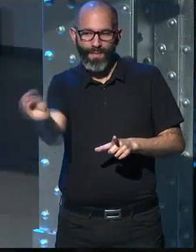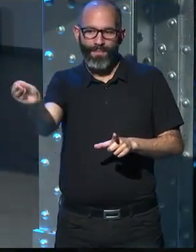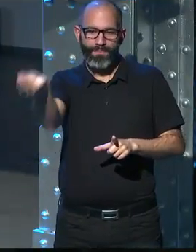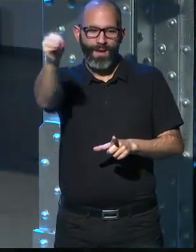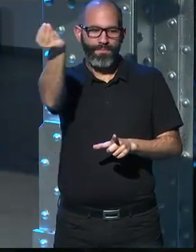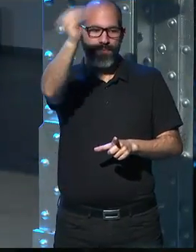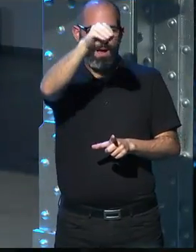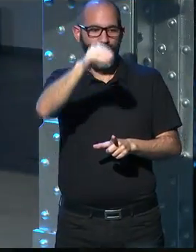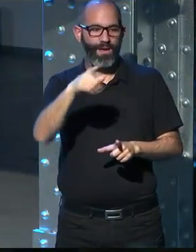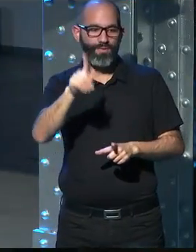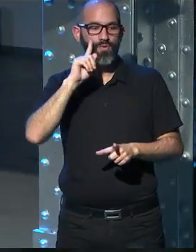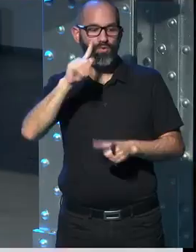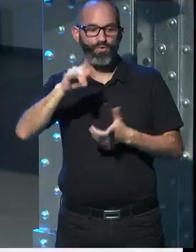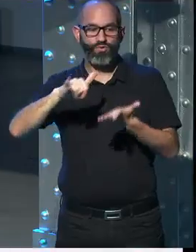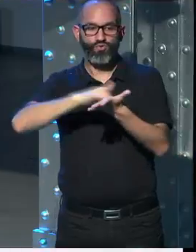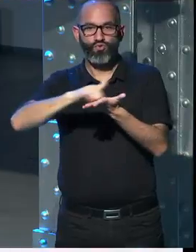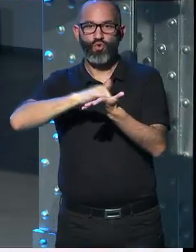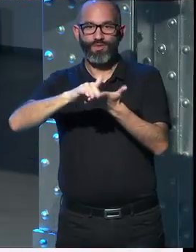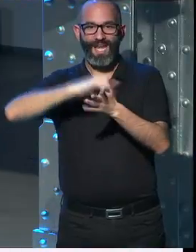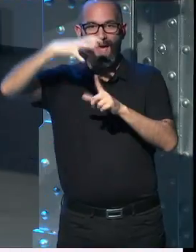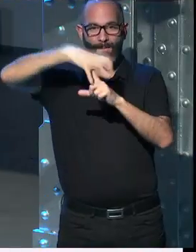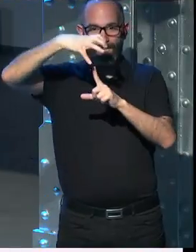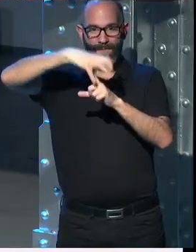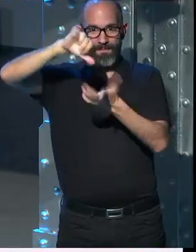una imagen de Nueva York, el Madison Square Garden,